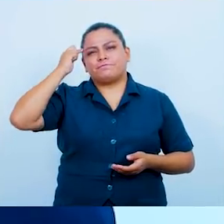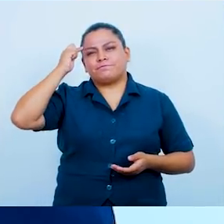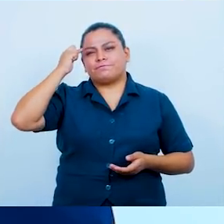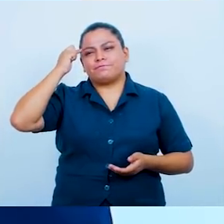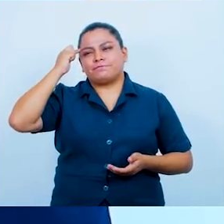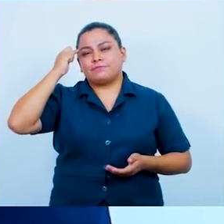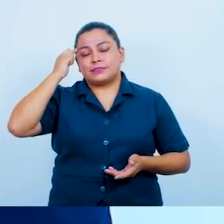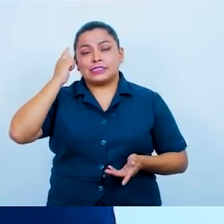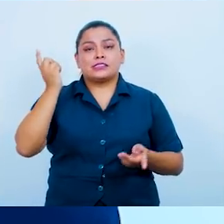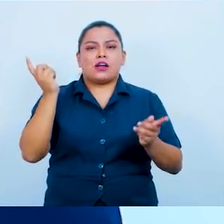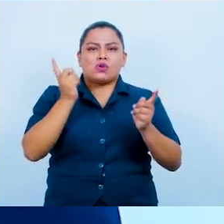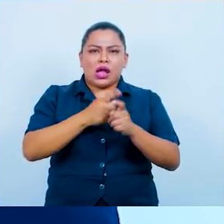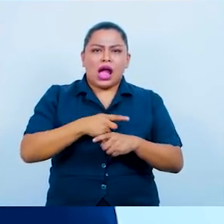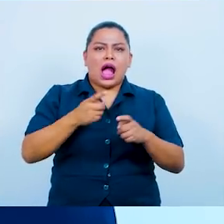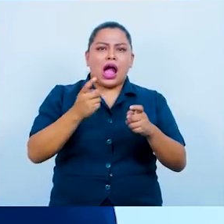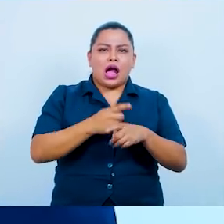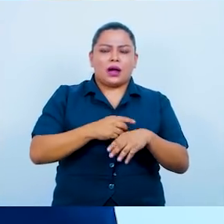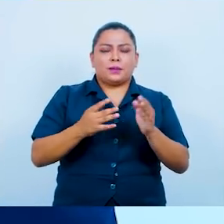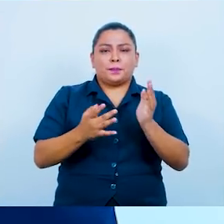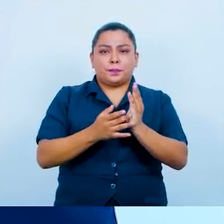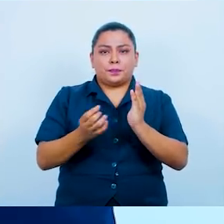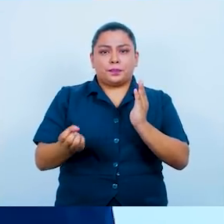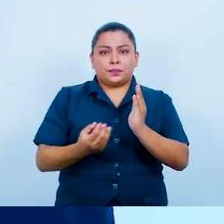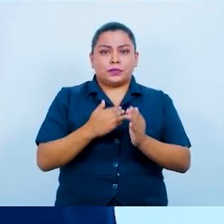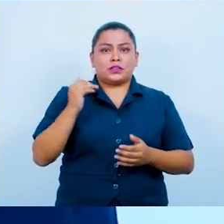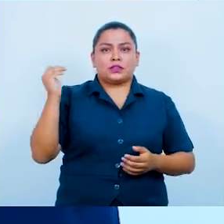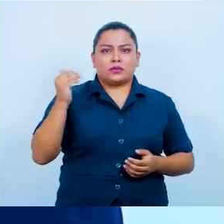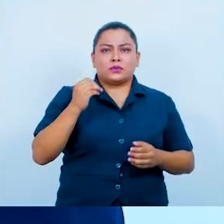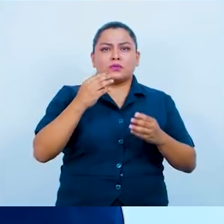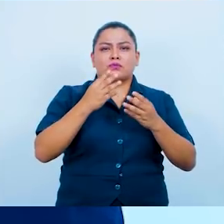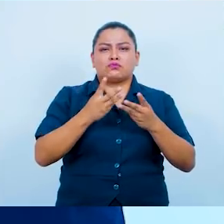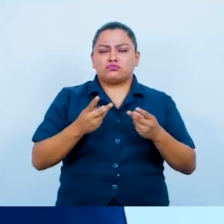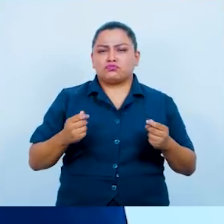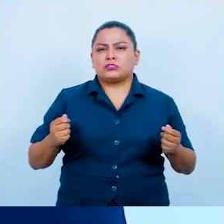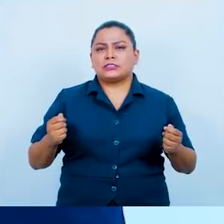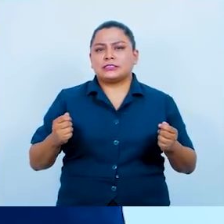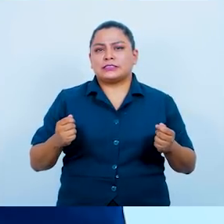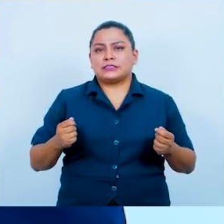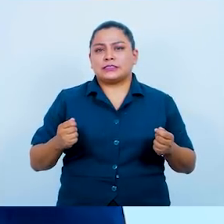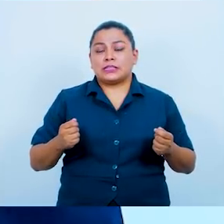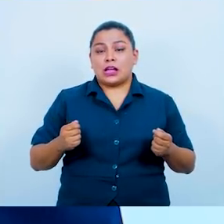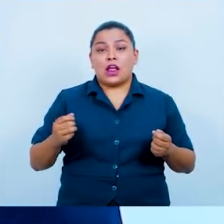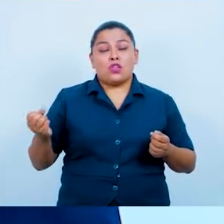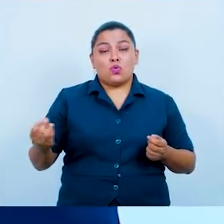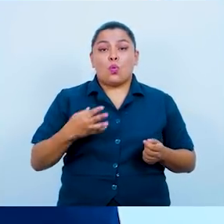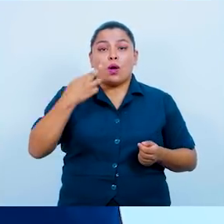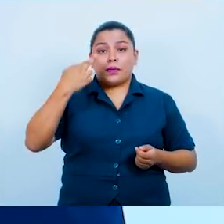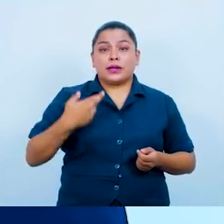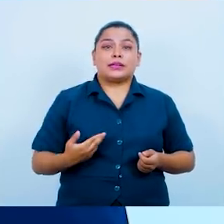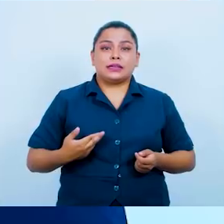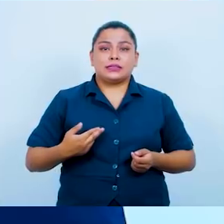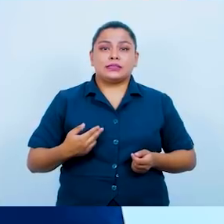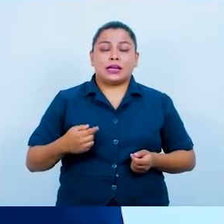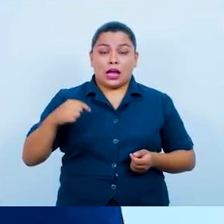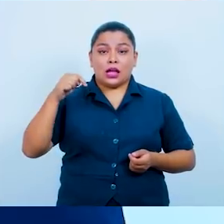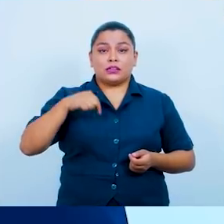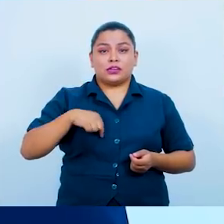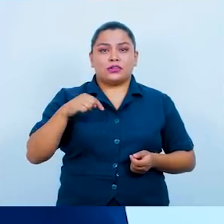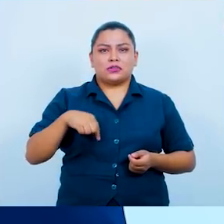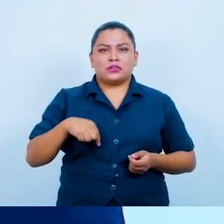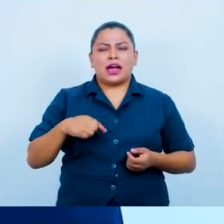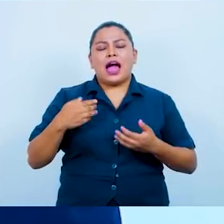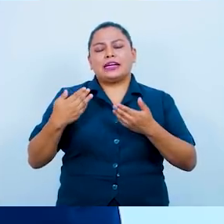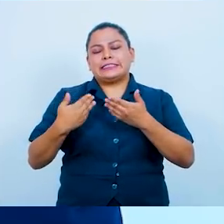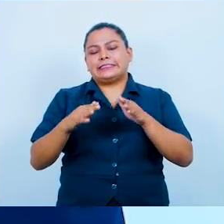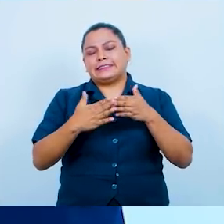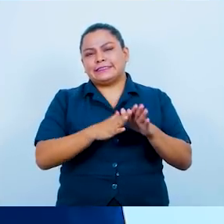dados los cambios en las tecnologías educativas como respuesta a las exigencias de la realidad, en la actualidad hay